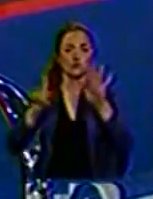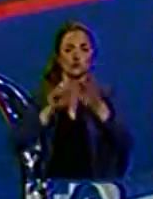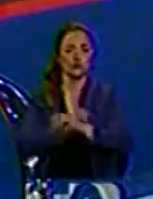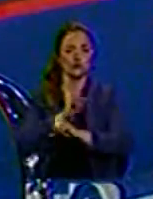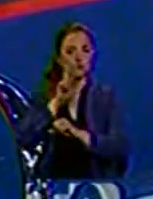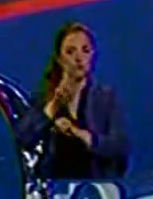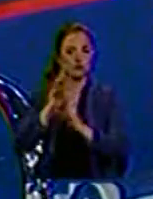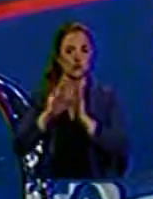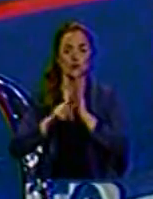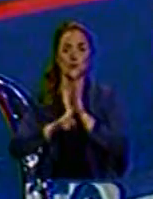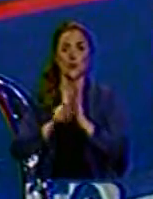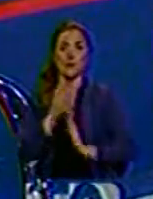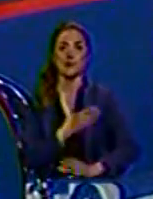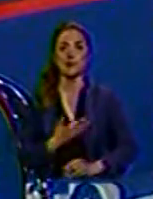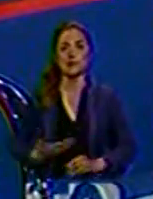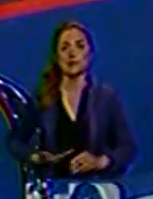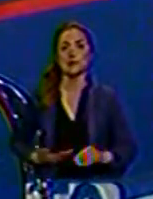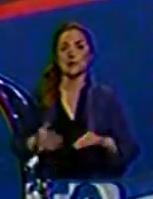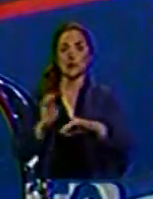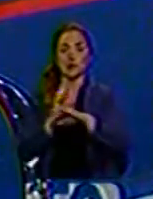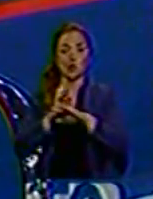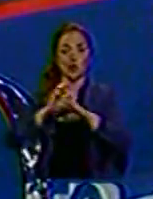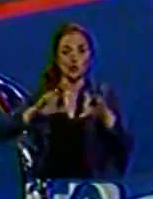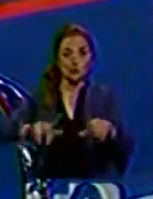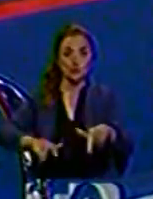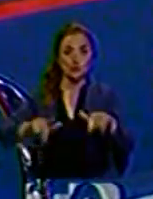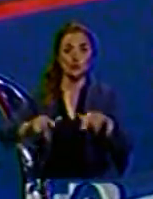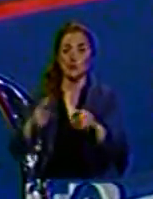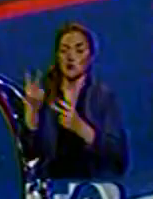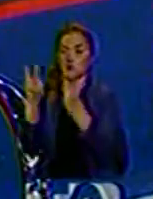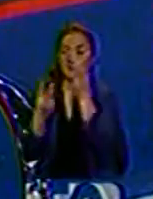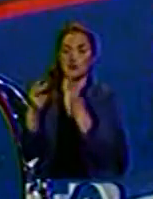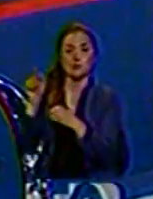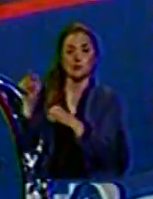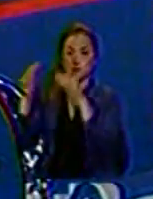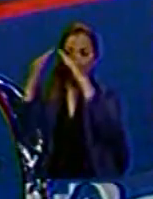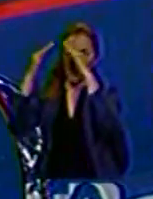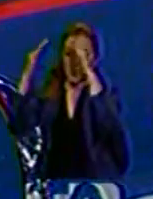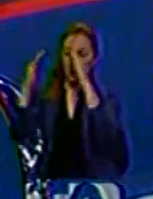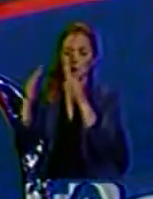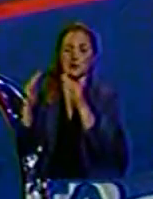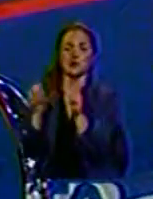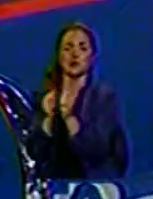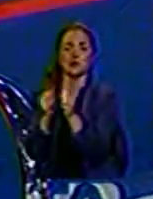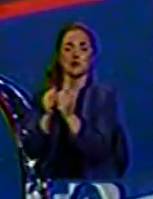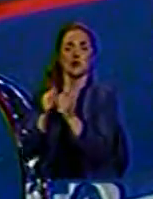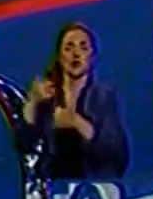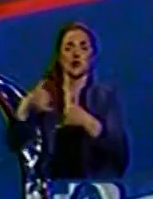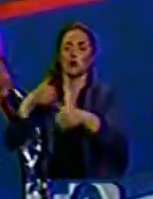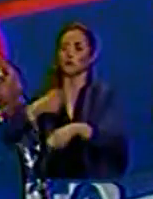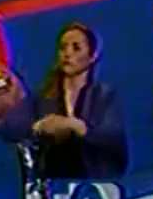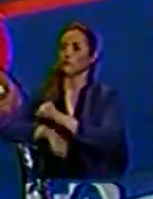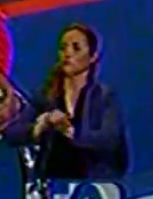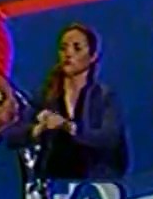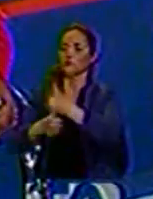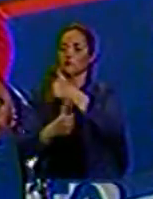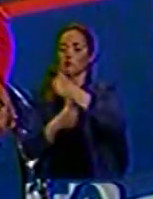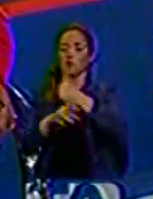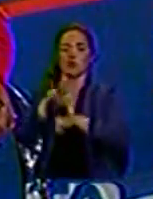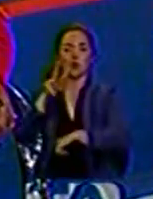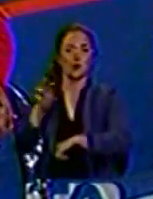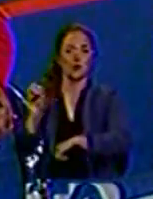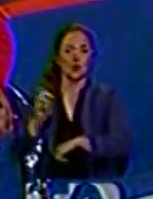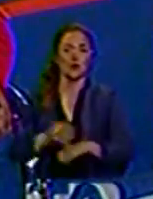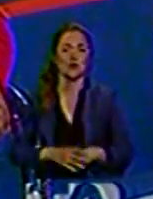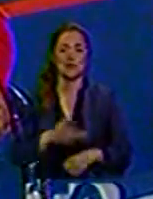6:00 a.m, 26 minutos. El presidente de la República, Lenín Moreno, visitó la casa de la selección y compartió con los jugadores tricolores de la sub-20